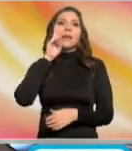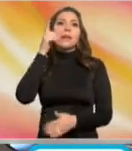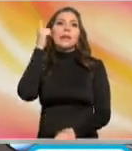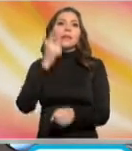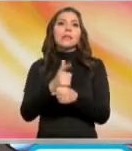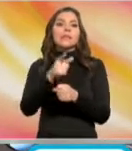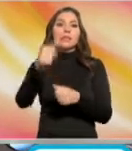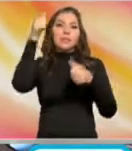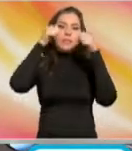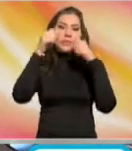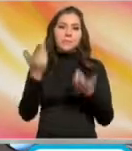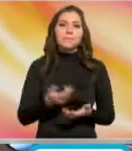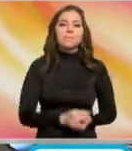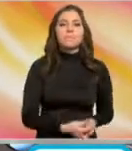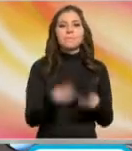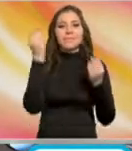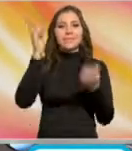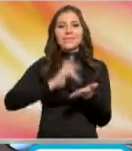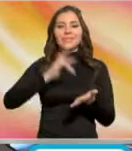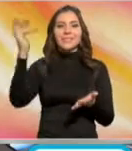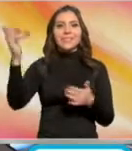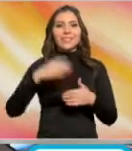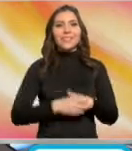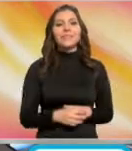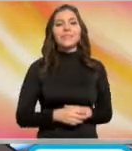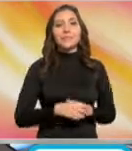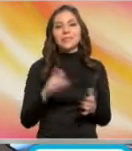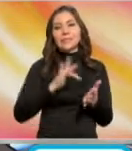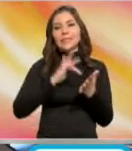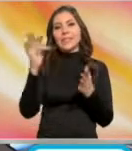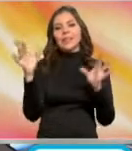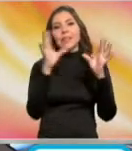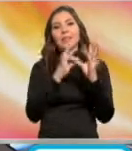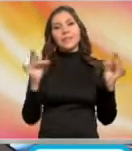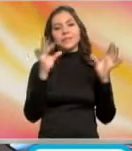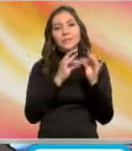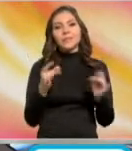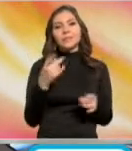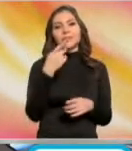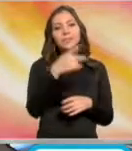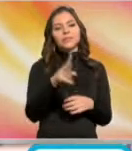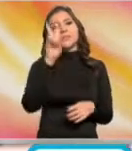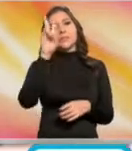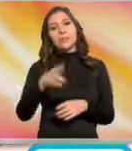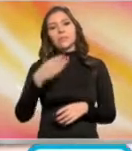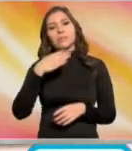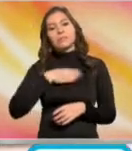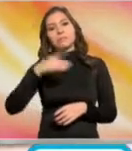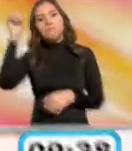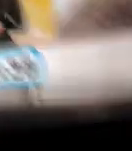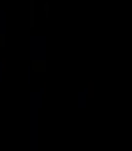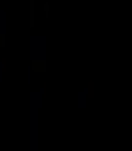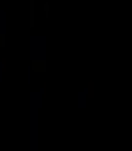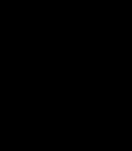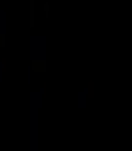Claro. cirugía. Así es. Exactamente. Muchísimas gracias. Gracias a Doctor, ustedes por doctor. traernos Muchísimas estas gracias. buenas opciones para, por supuesto, vernos mejor.